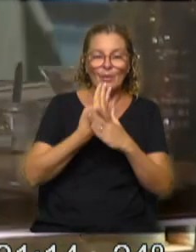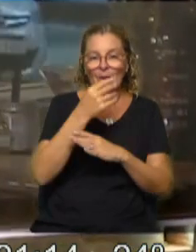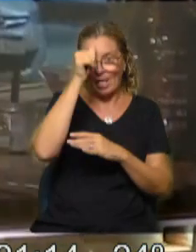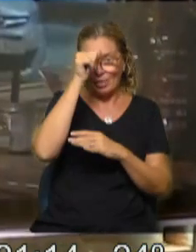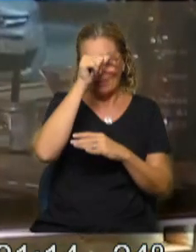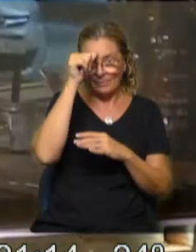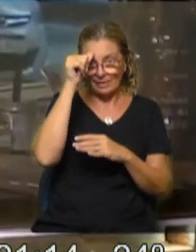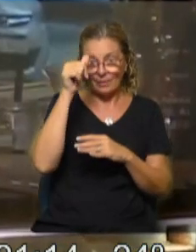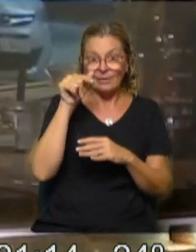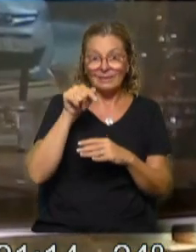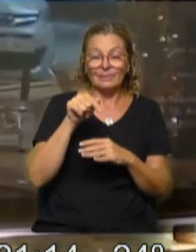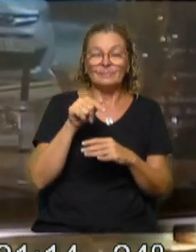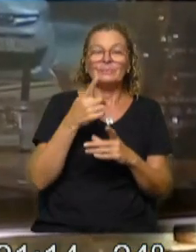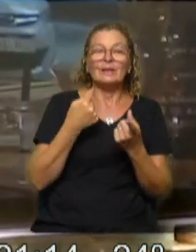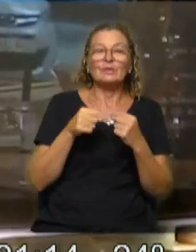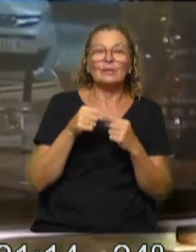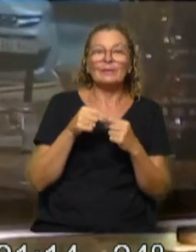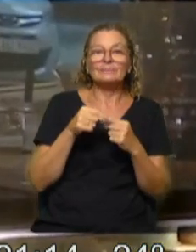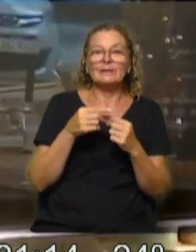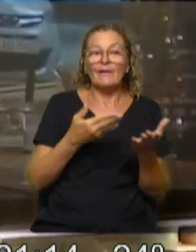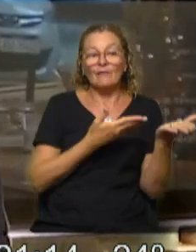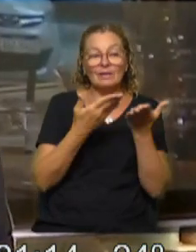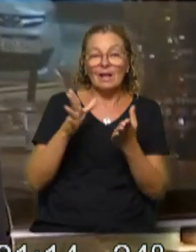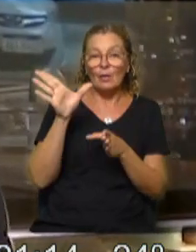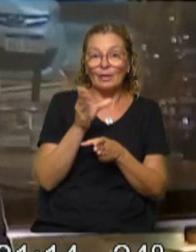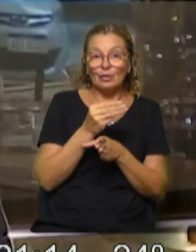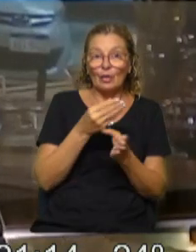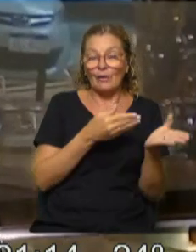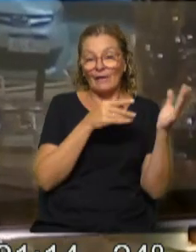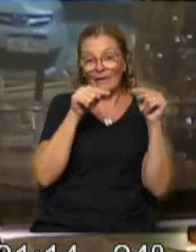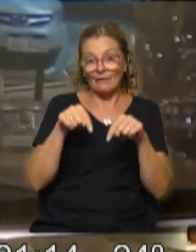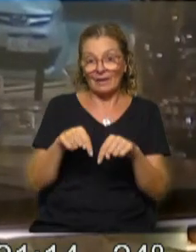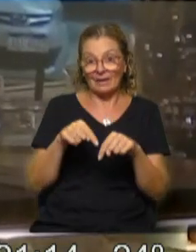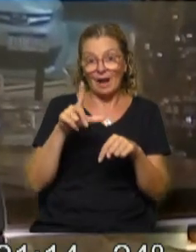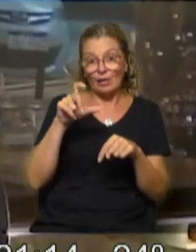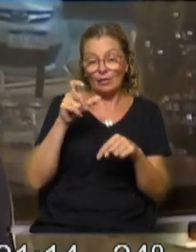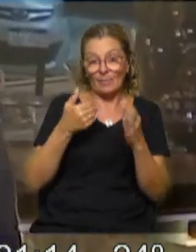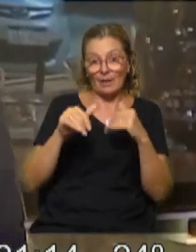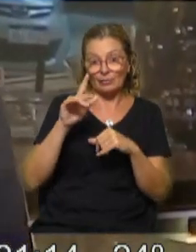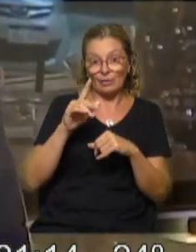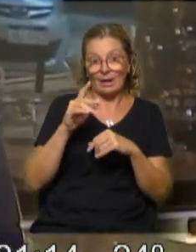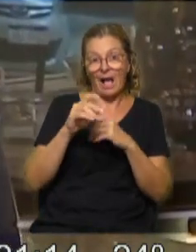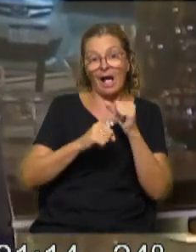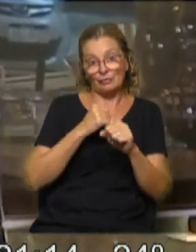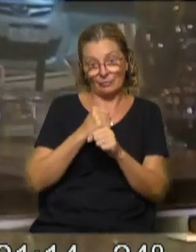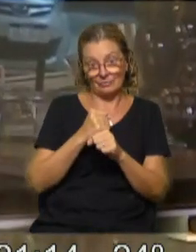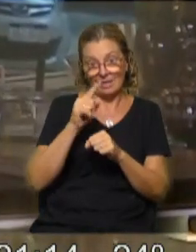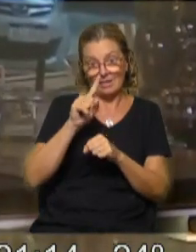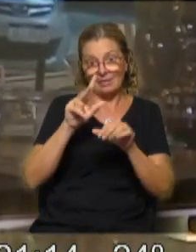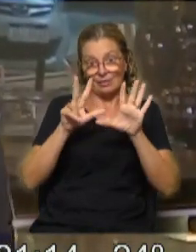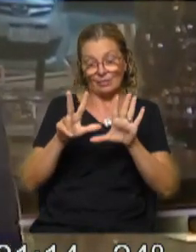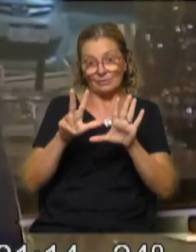Exactamente, básicamente es eso. Y bueno, nada, invitarlos a todos que vengan, obviamente que es para mayores de edad. Y bueno,